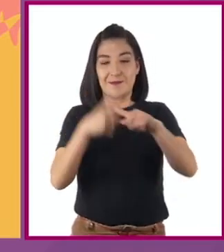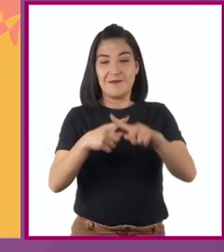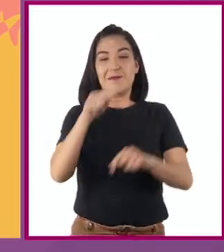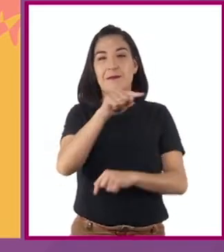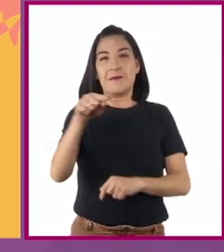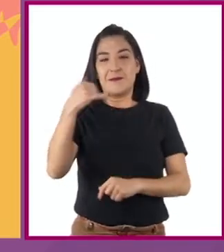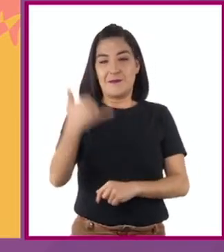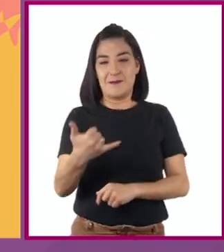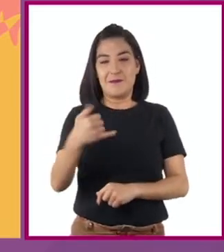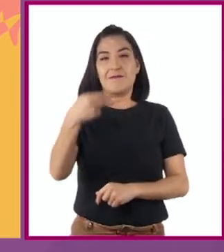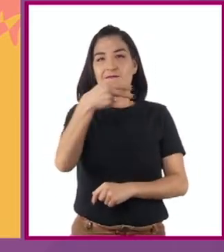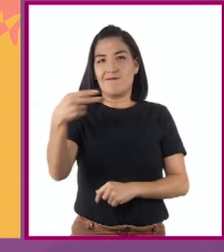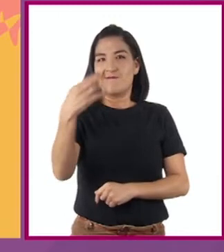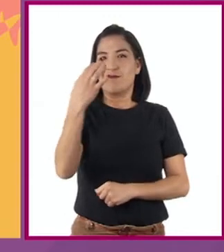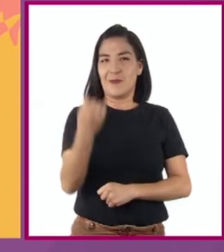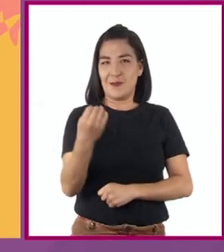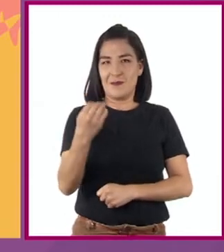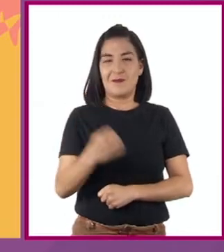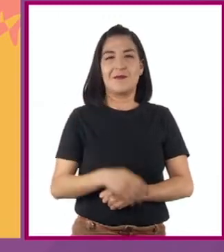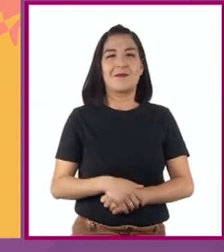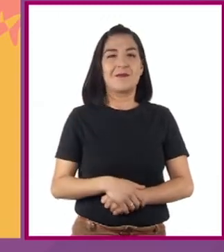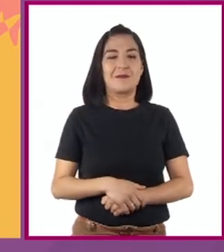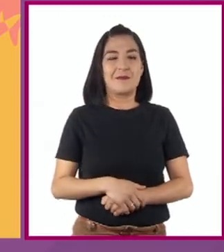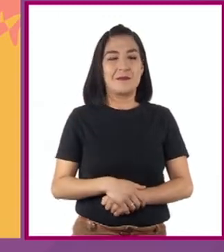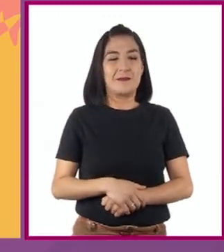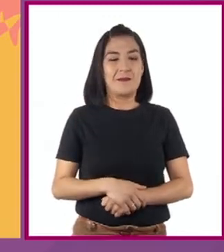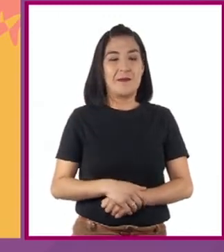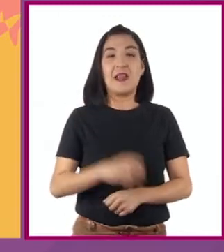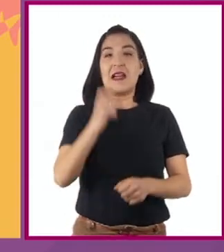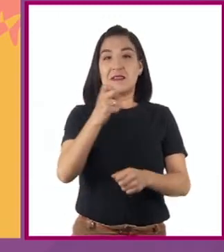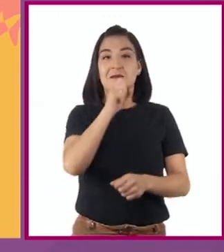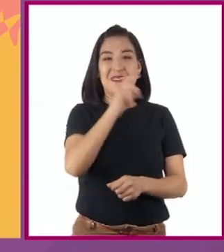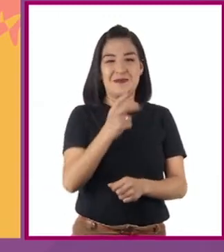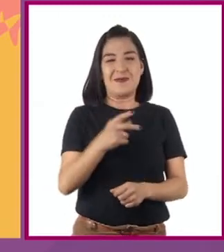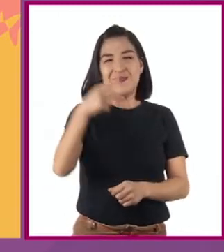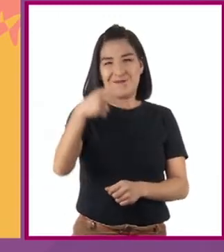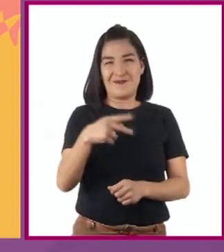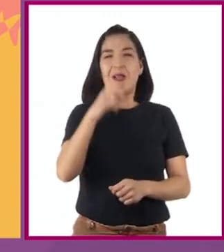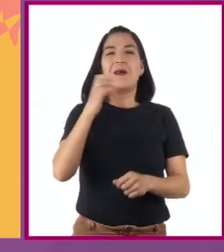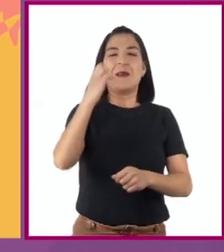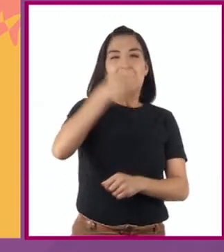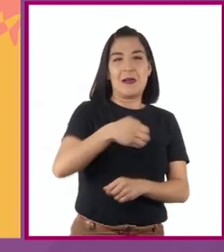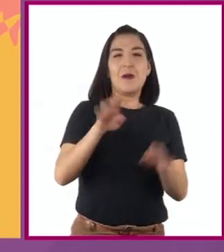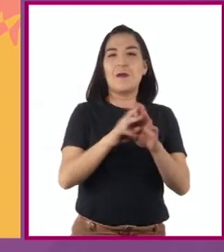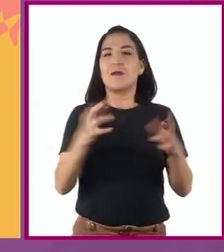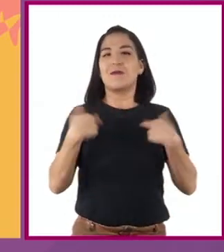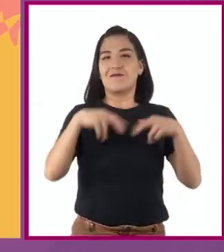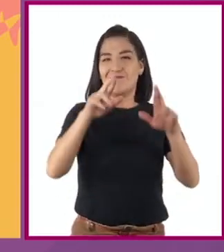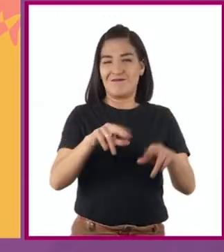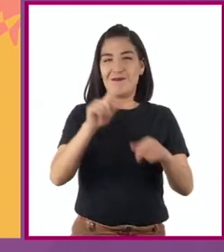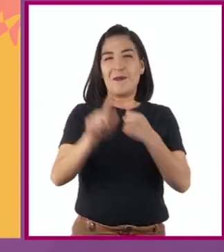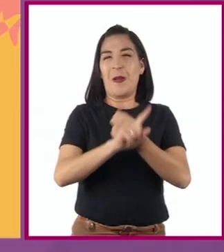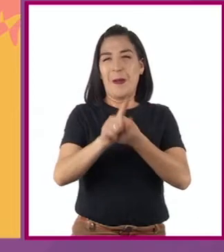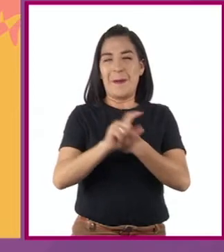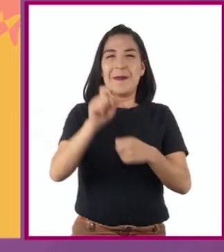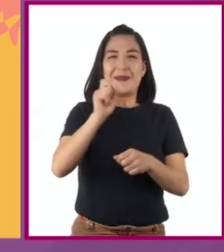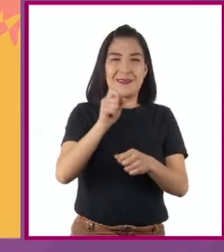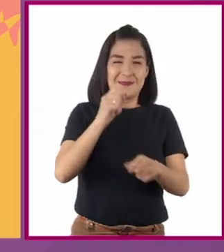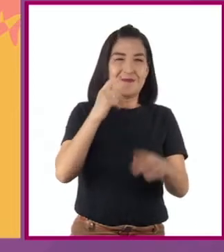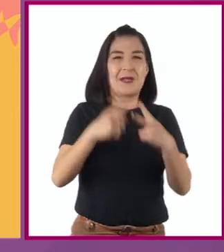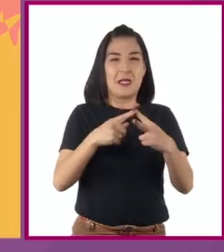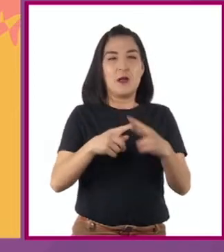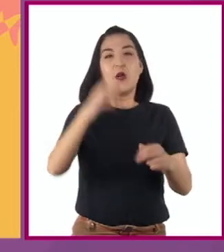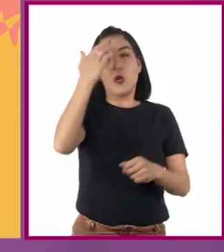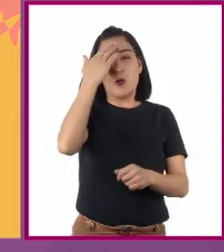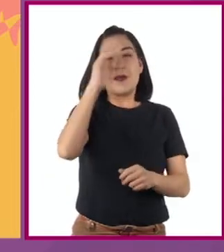y igual a 9. Al par de ecuaciones que representa la situación se les conoce como